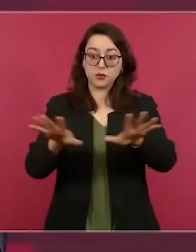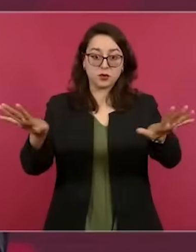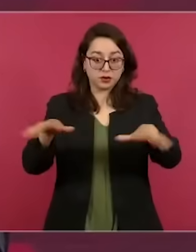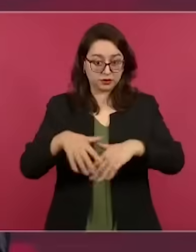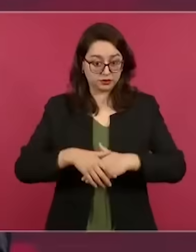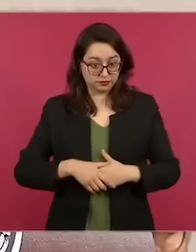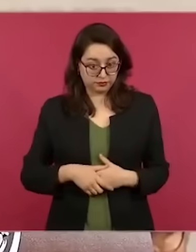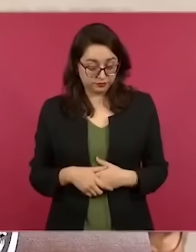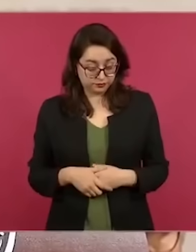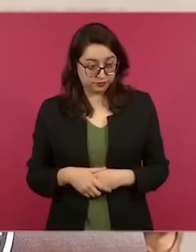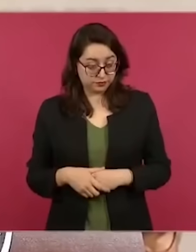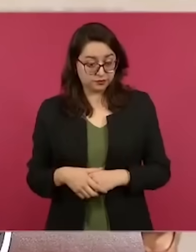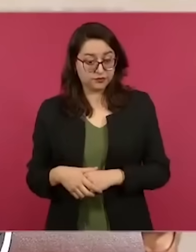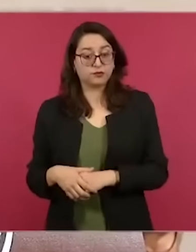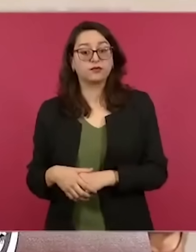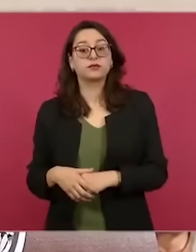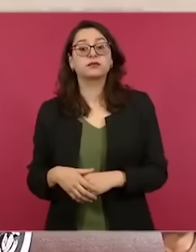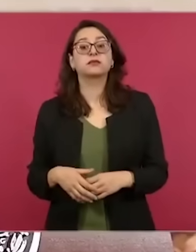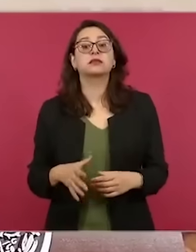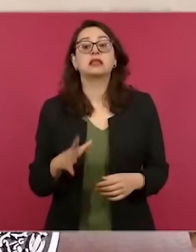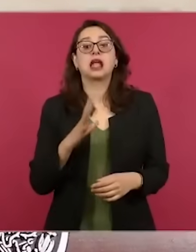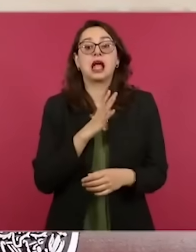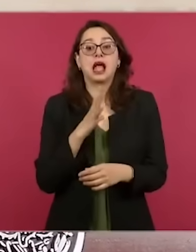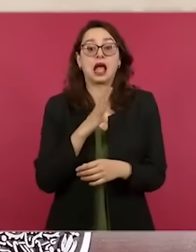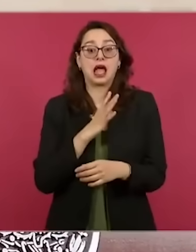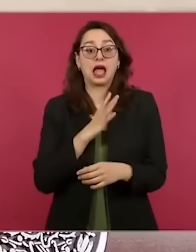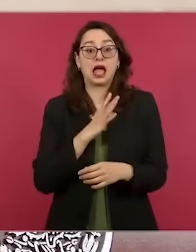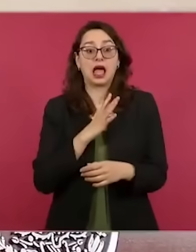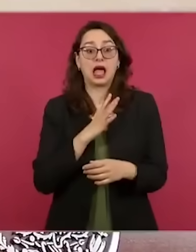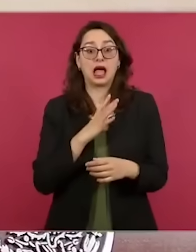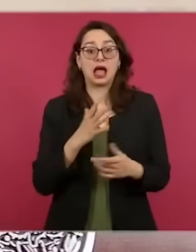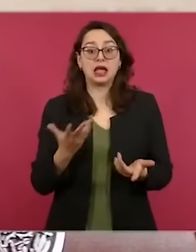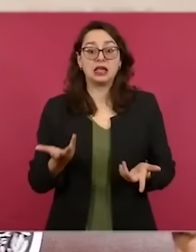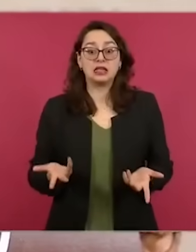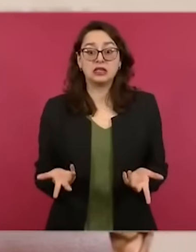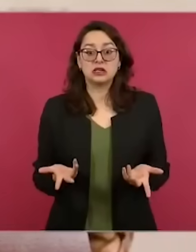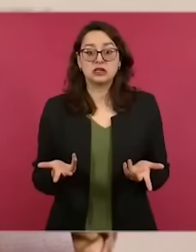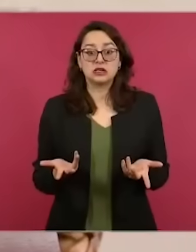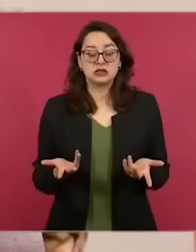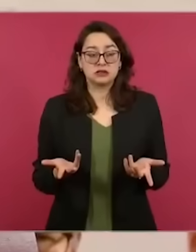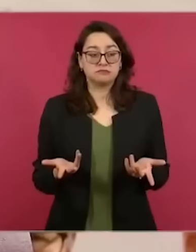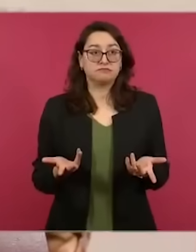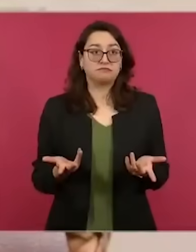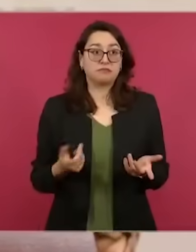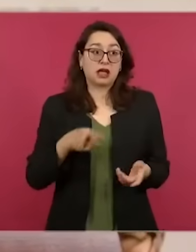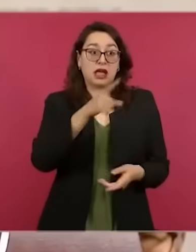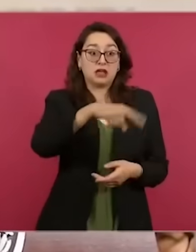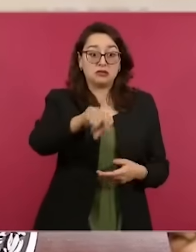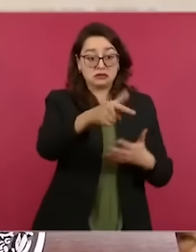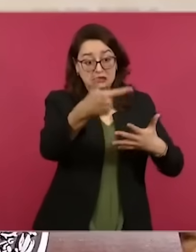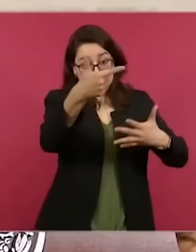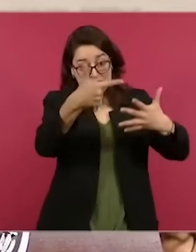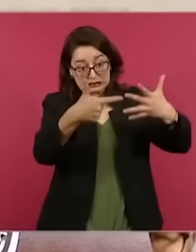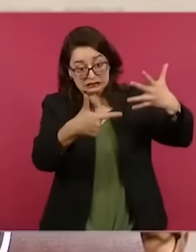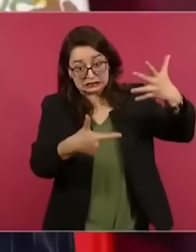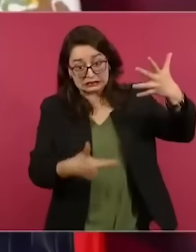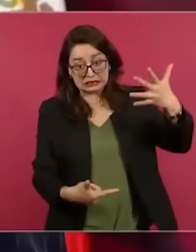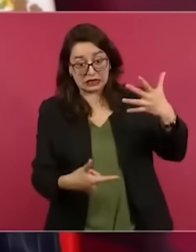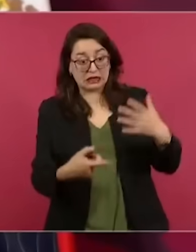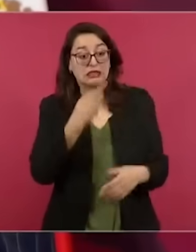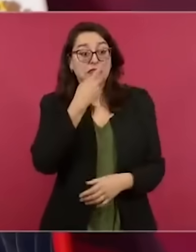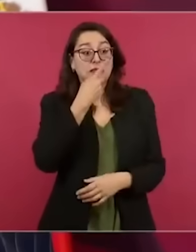sobre todo de documentos que supuestamente el ejército no ha entregado, y